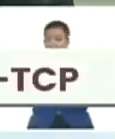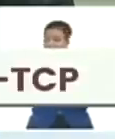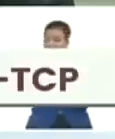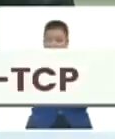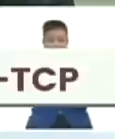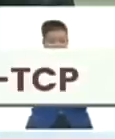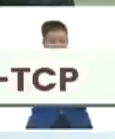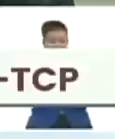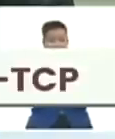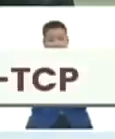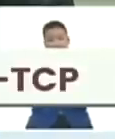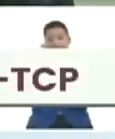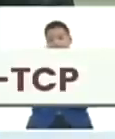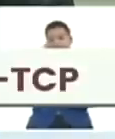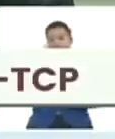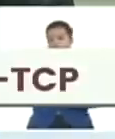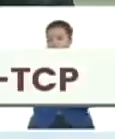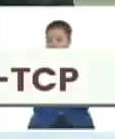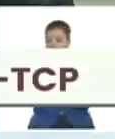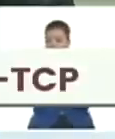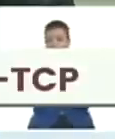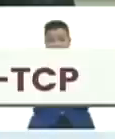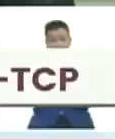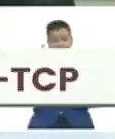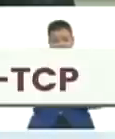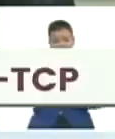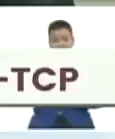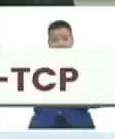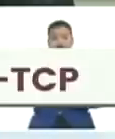granos. Todo esto afecta